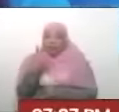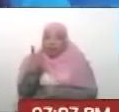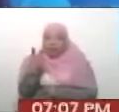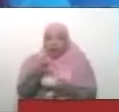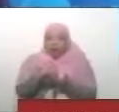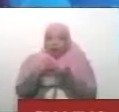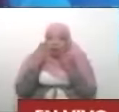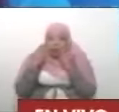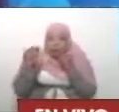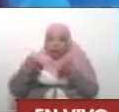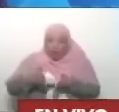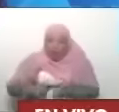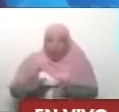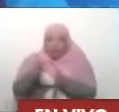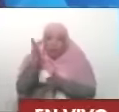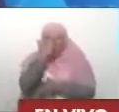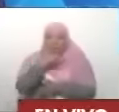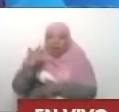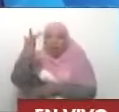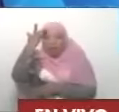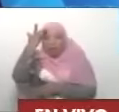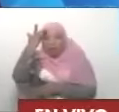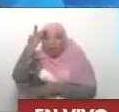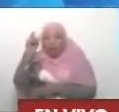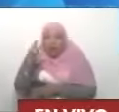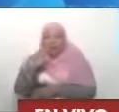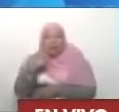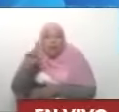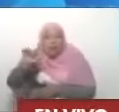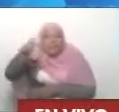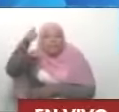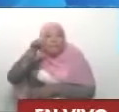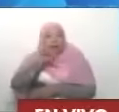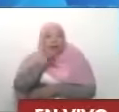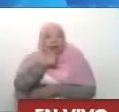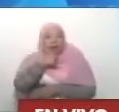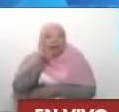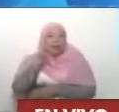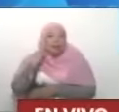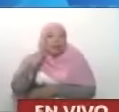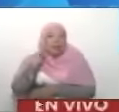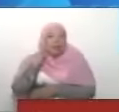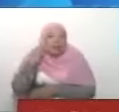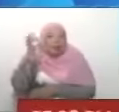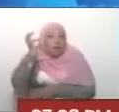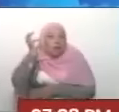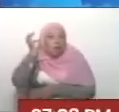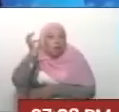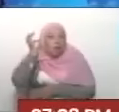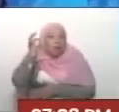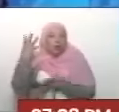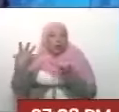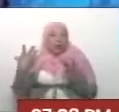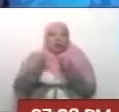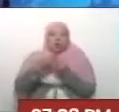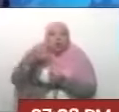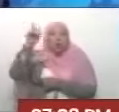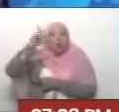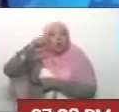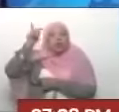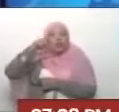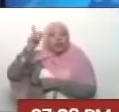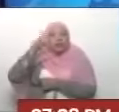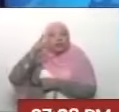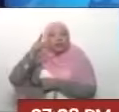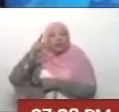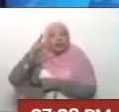¿Ah? Una de las madamas. ¿Qué me dice la madama mayor? ¿Qué me dice? Acompañada de la profesora Milager y